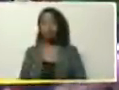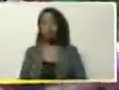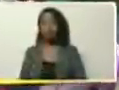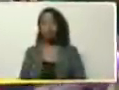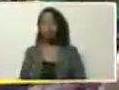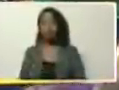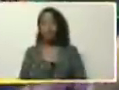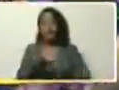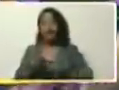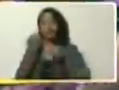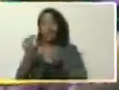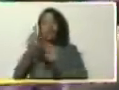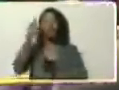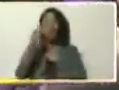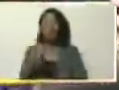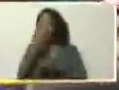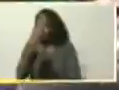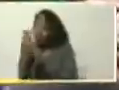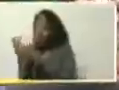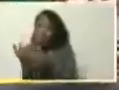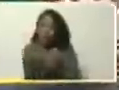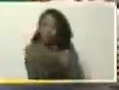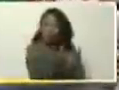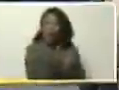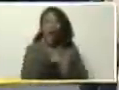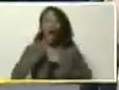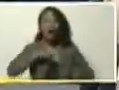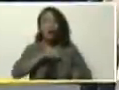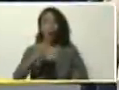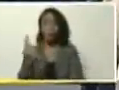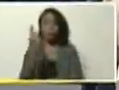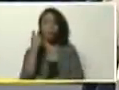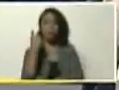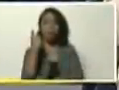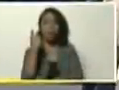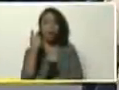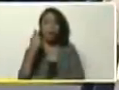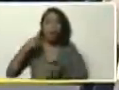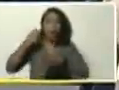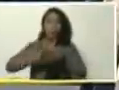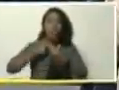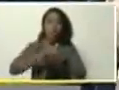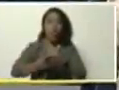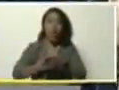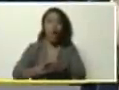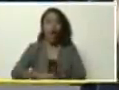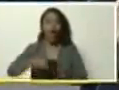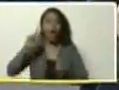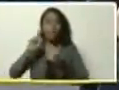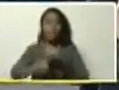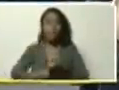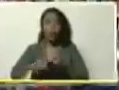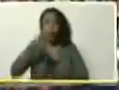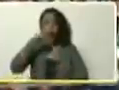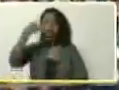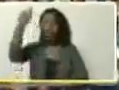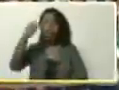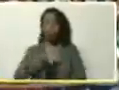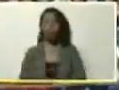Le damos también la bienvenida a nuestra primera combatiente, la doctora Cilia